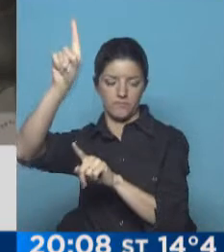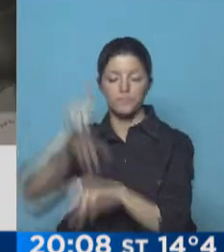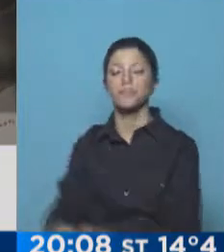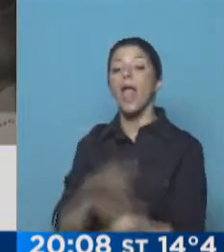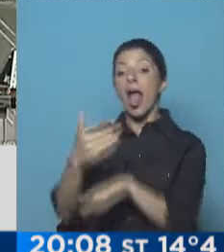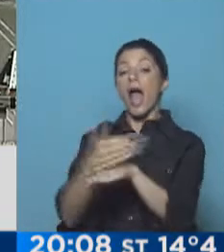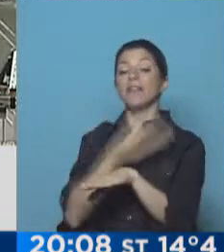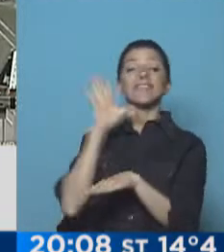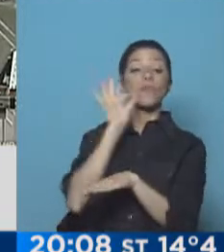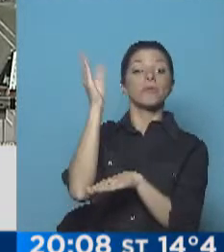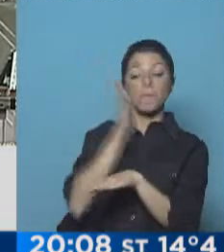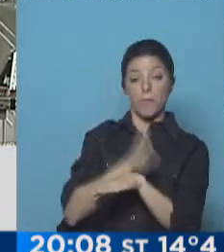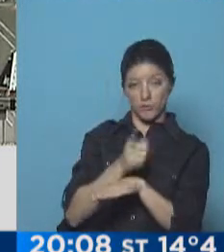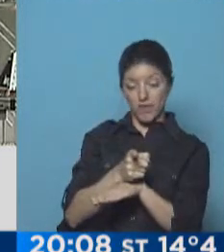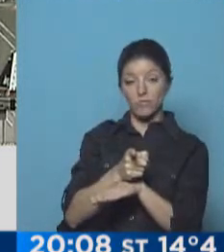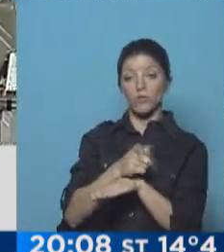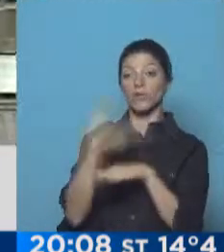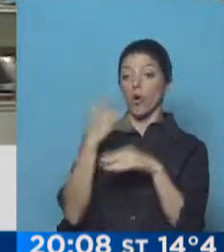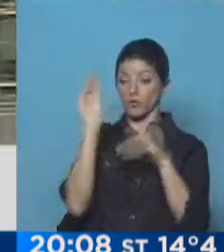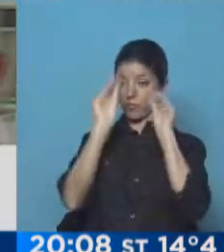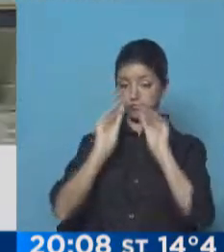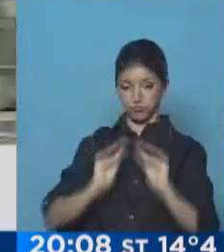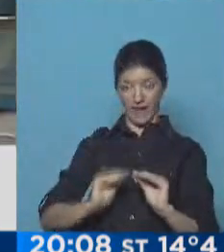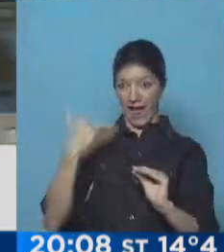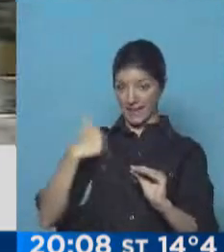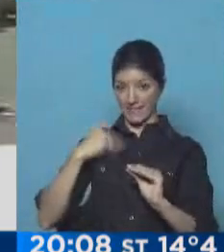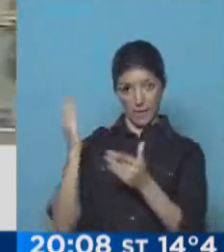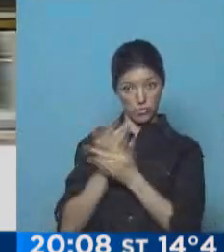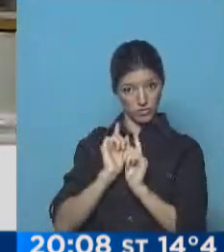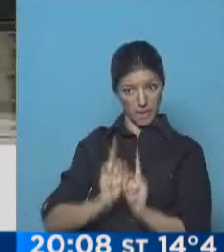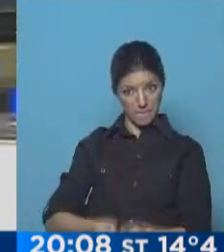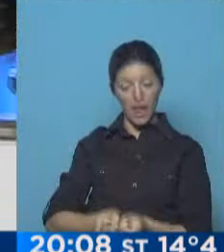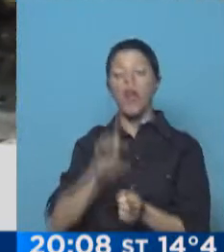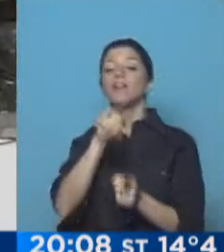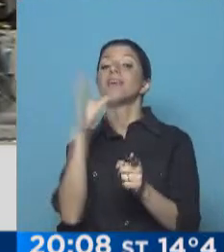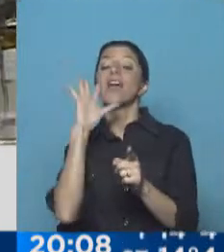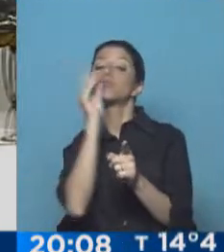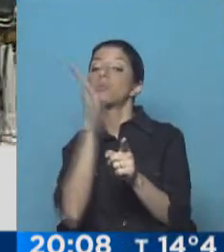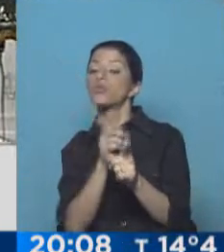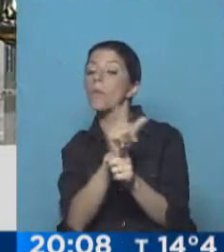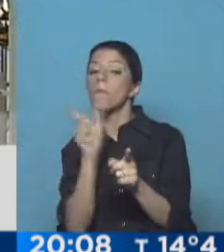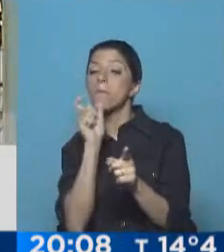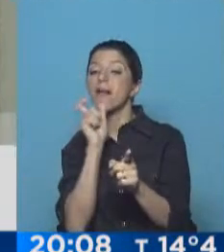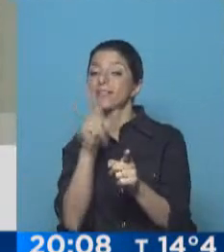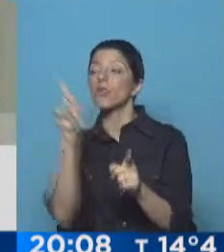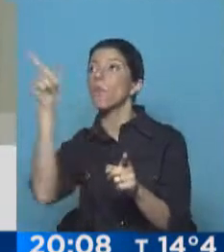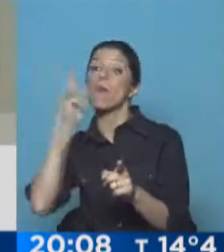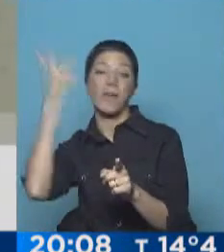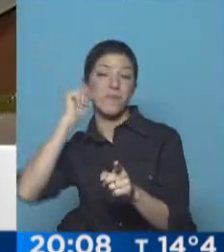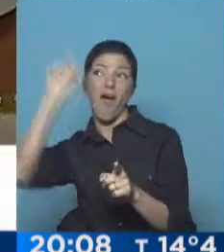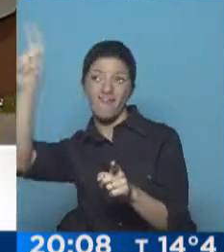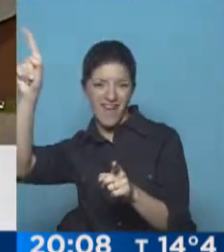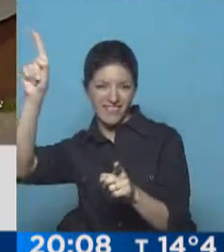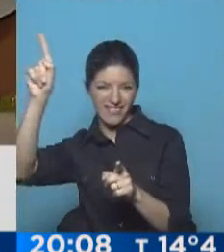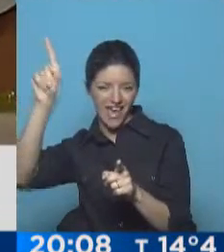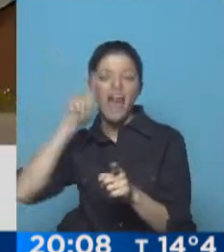un 50% de piezas de fabricación nacional, una proporción semejante a la que utiliza Francia, una de